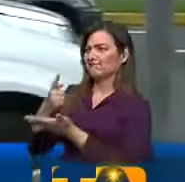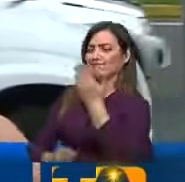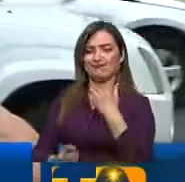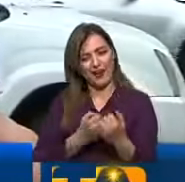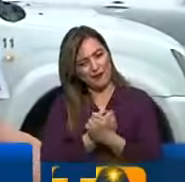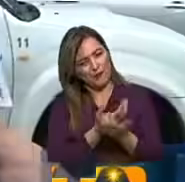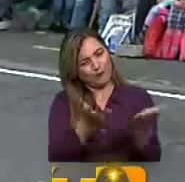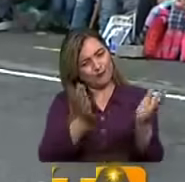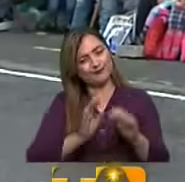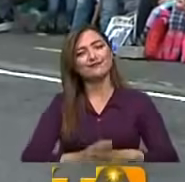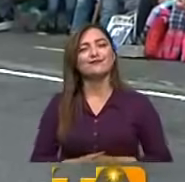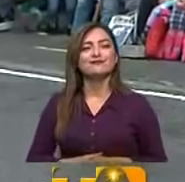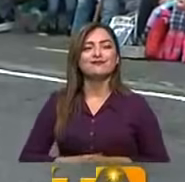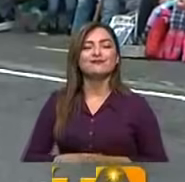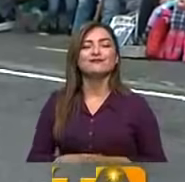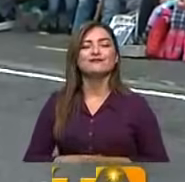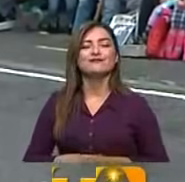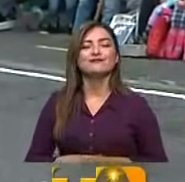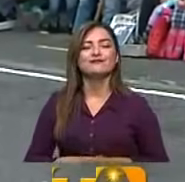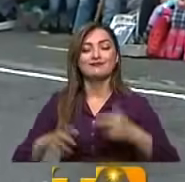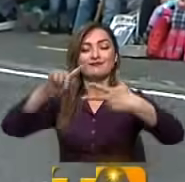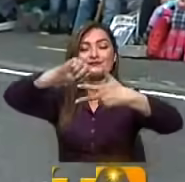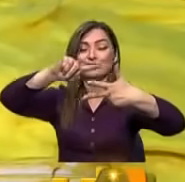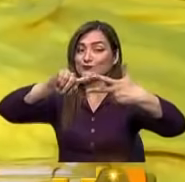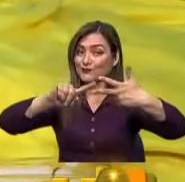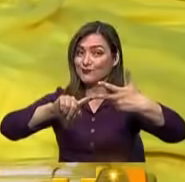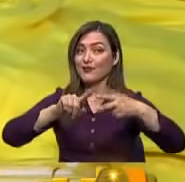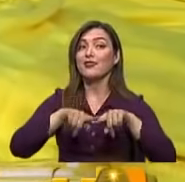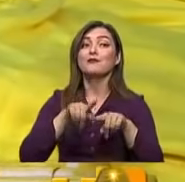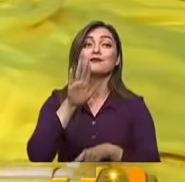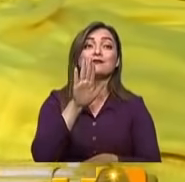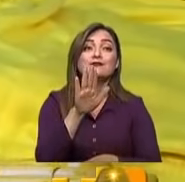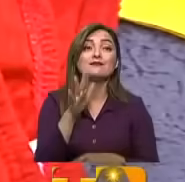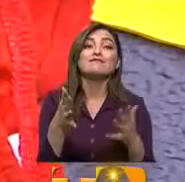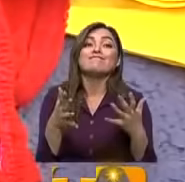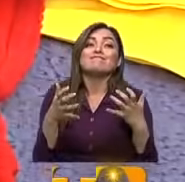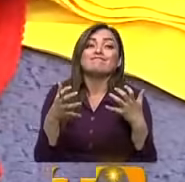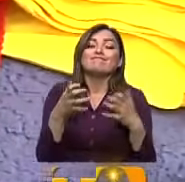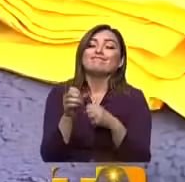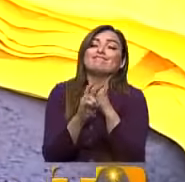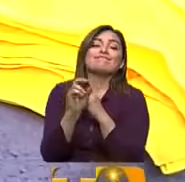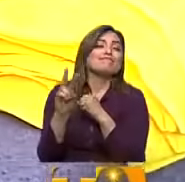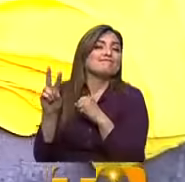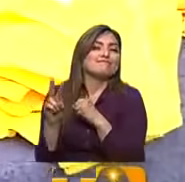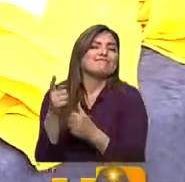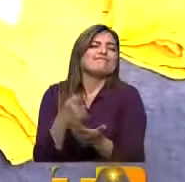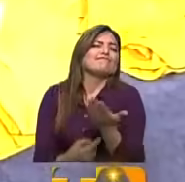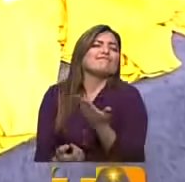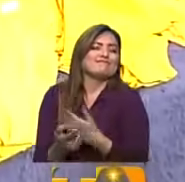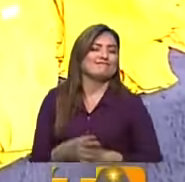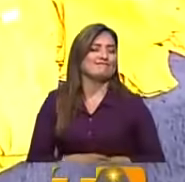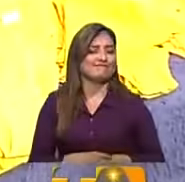amor, pues. Hay tres opciones dependiendo de lo que cada persona quiera traer para su vida en el